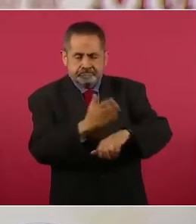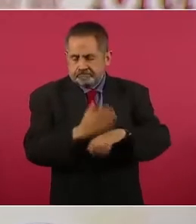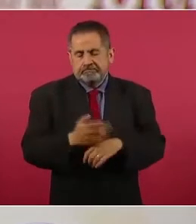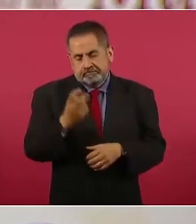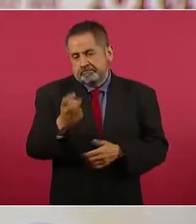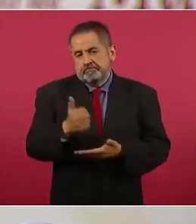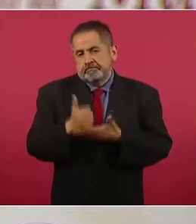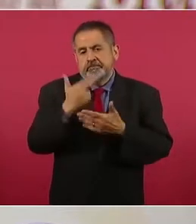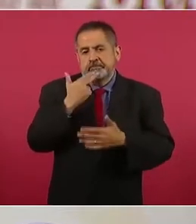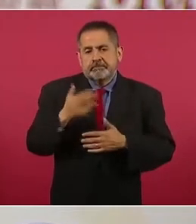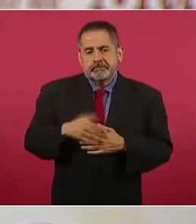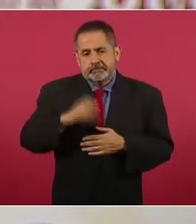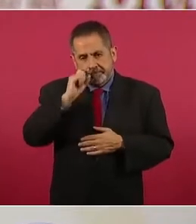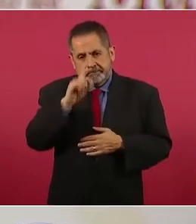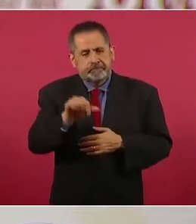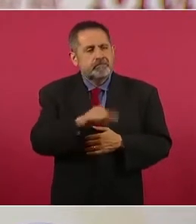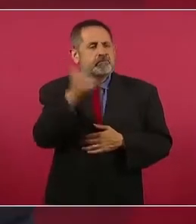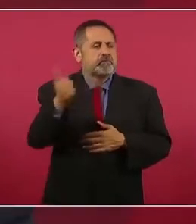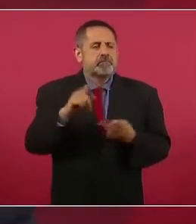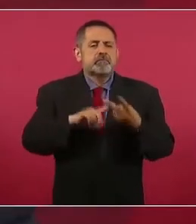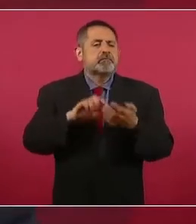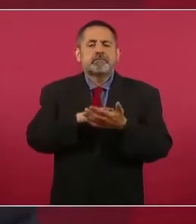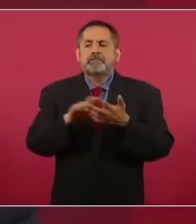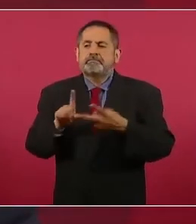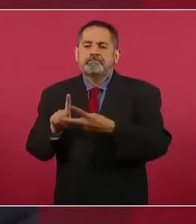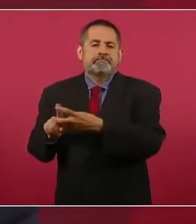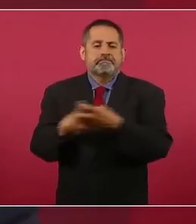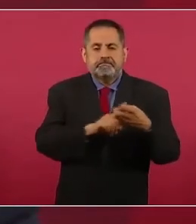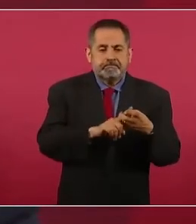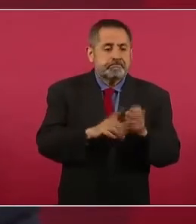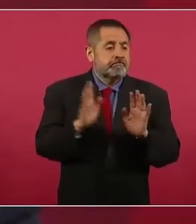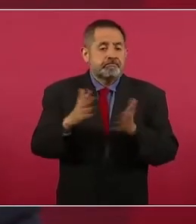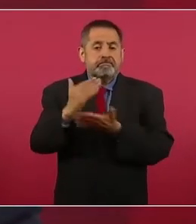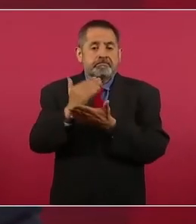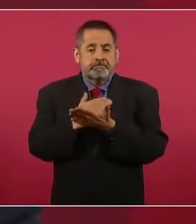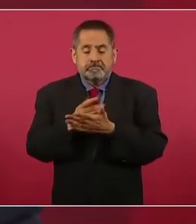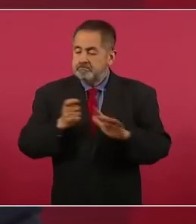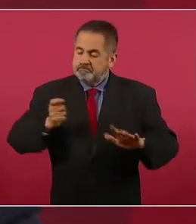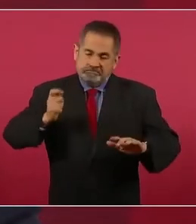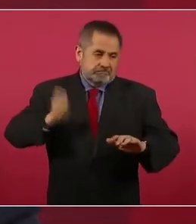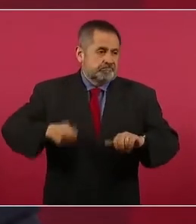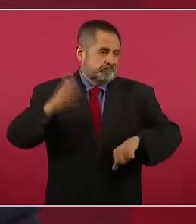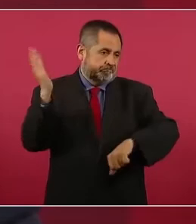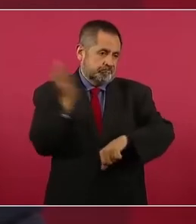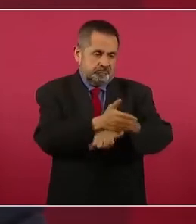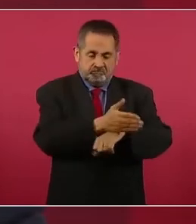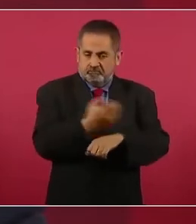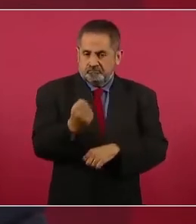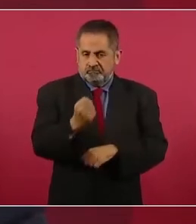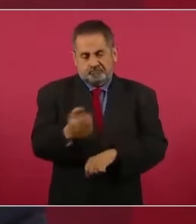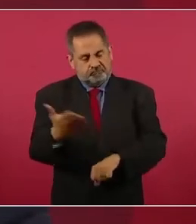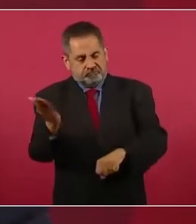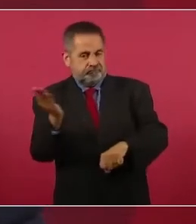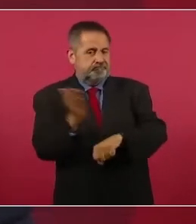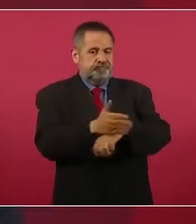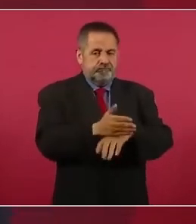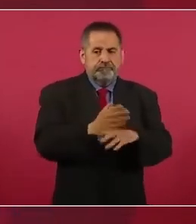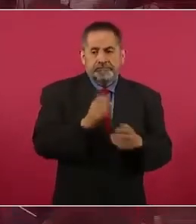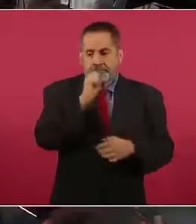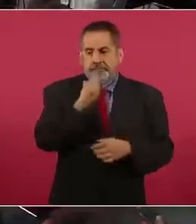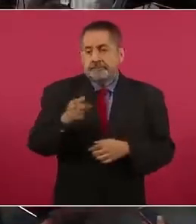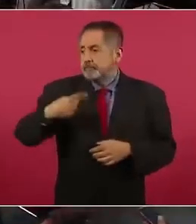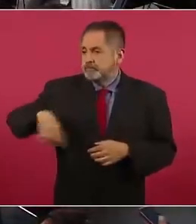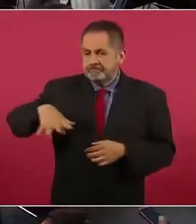también se refleja en otros delitos como el secuestro, donde las sentencias son ejemplares, pero también la